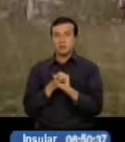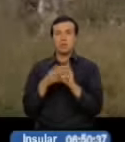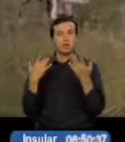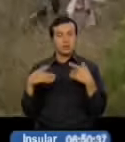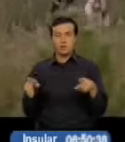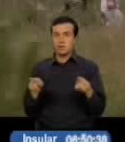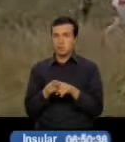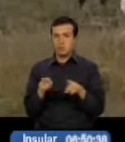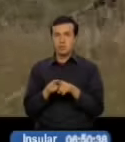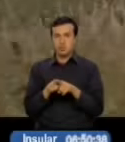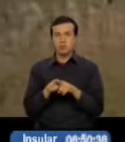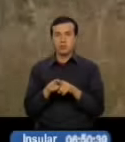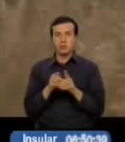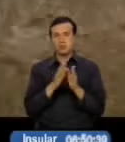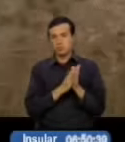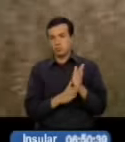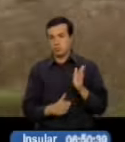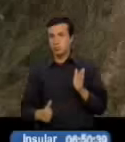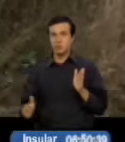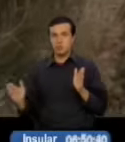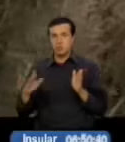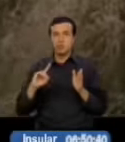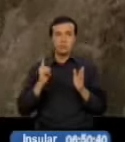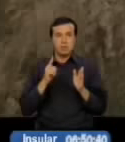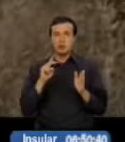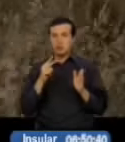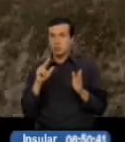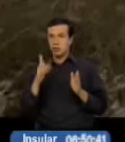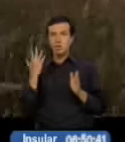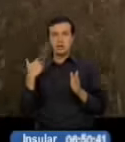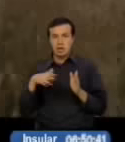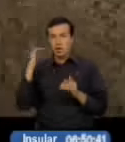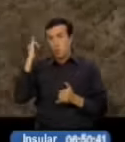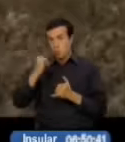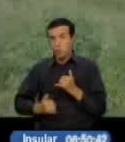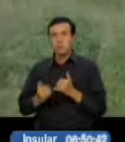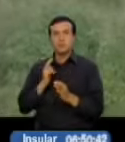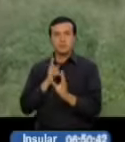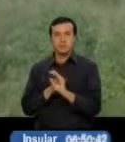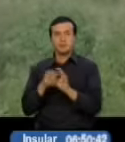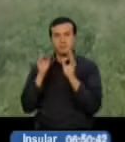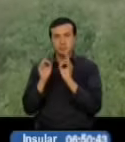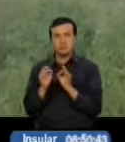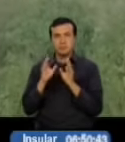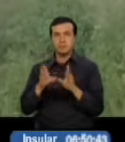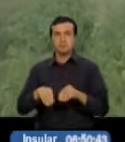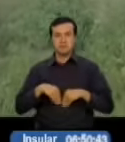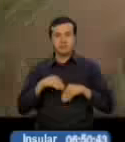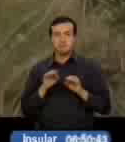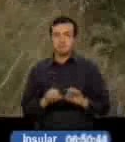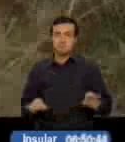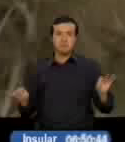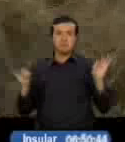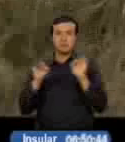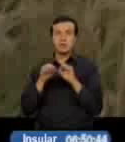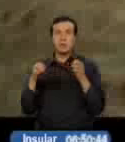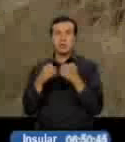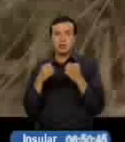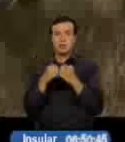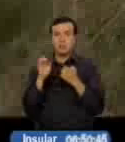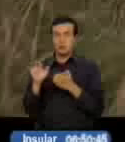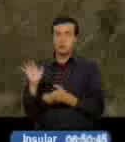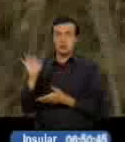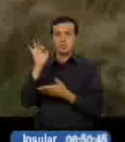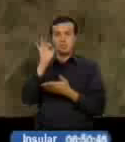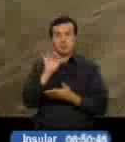hecho durante toda la presente temporada en la última etapa de la prueba, asumiendo el rol protagonista del equipo que